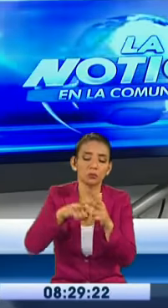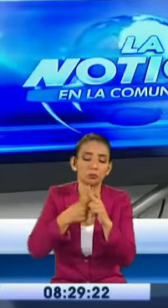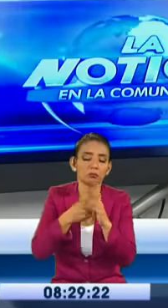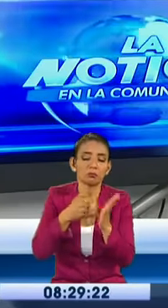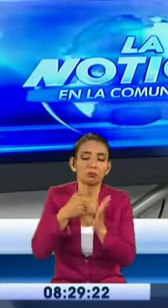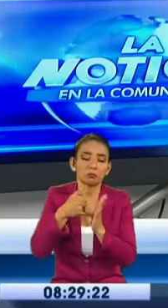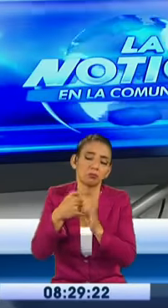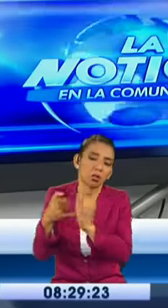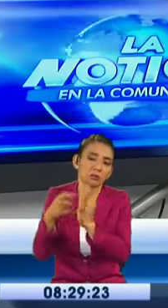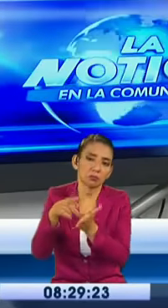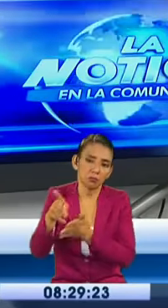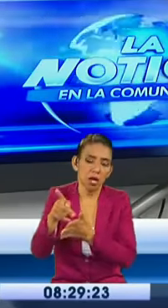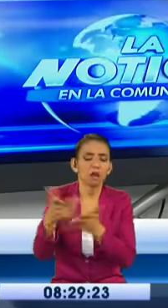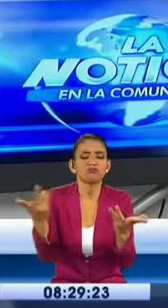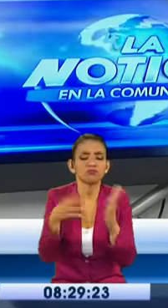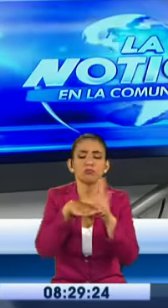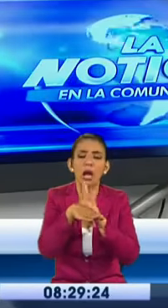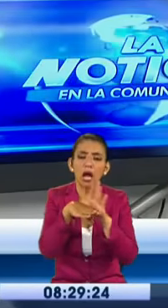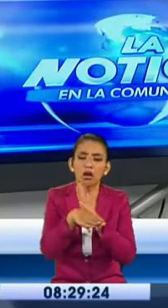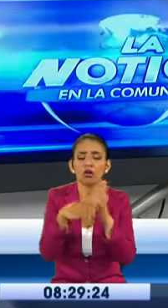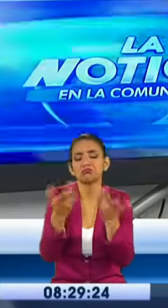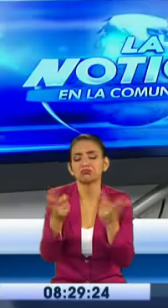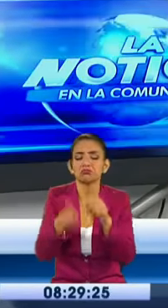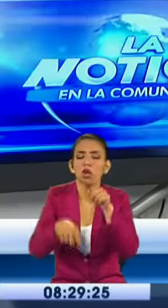bancarias, cooperativas y mutualistas de la ciudad.